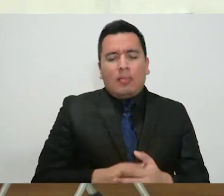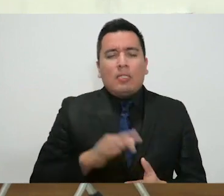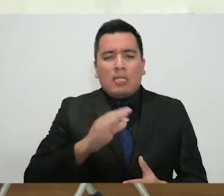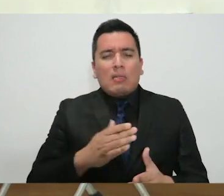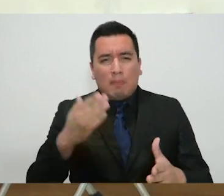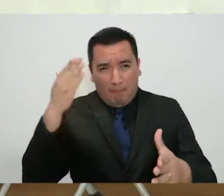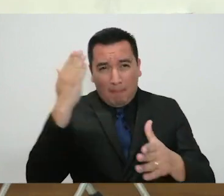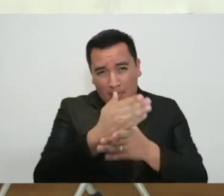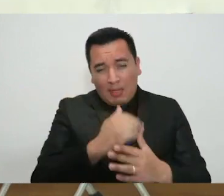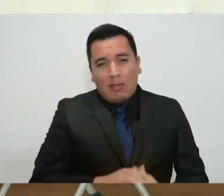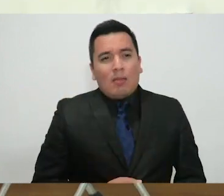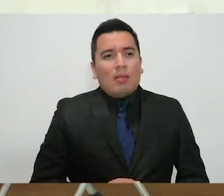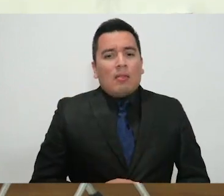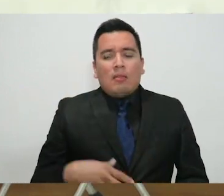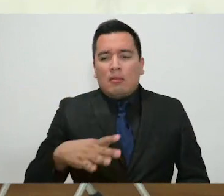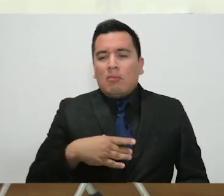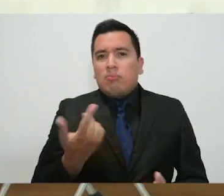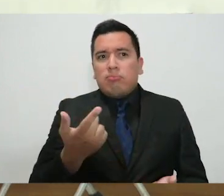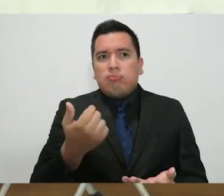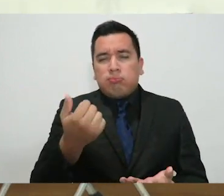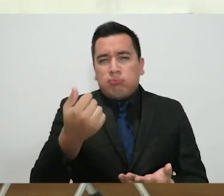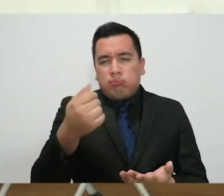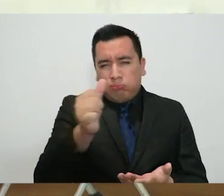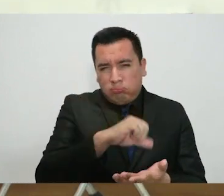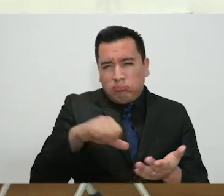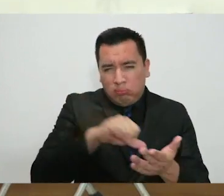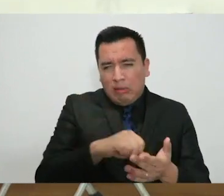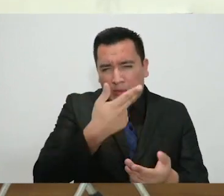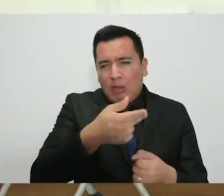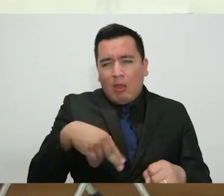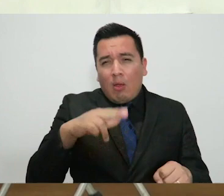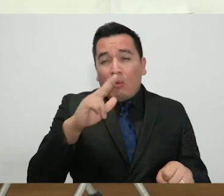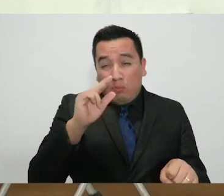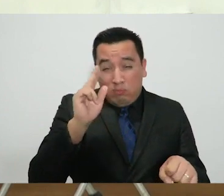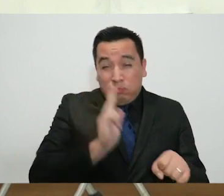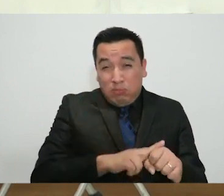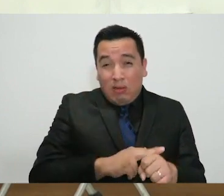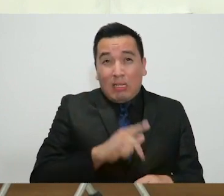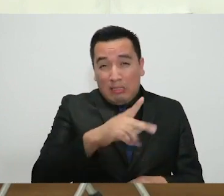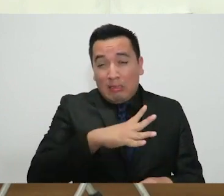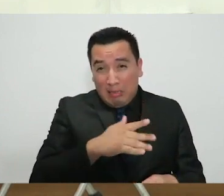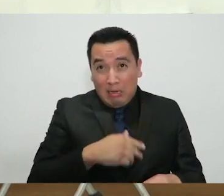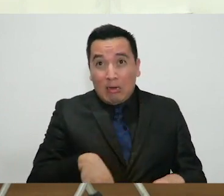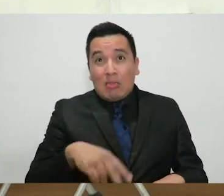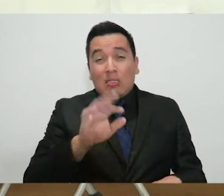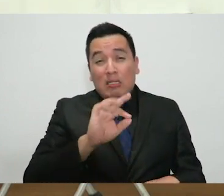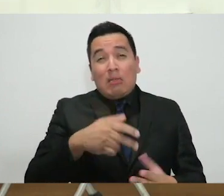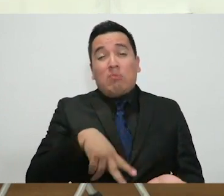a los centros hospitalarios en donde están